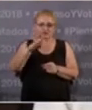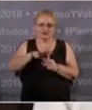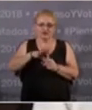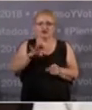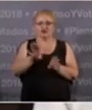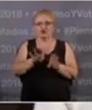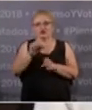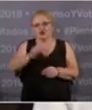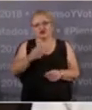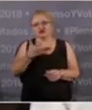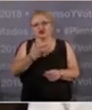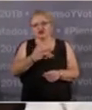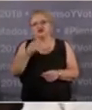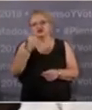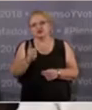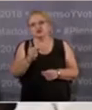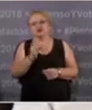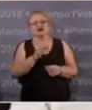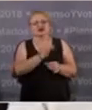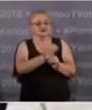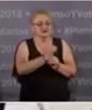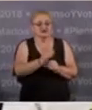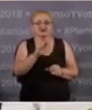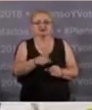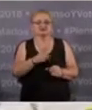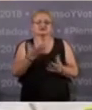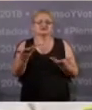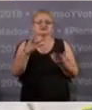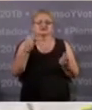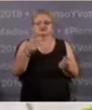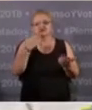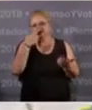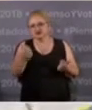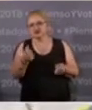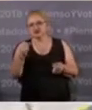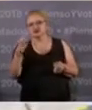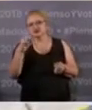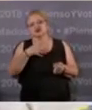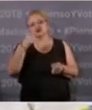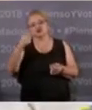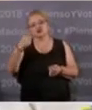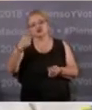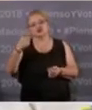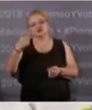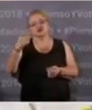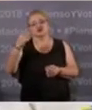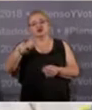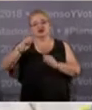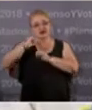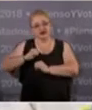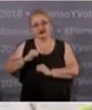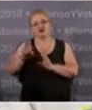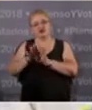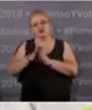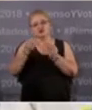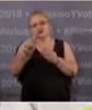tenemos una fiscalía básicamente obsoleta e incluso que no tiene un titular, ¿no?, sino solo un encargado desde hace mucho tiempo, como lo fueron